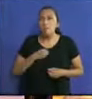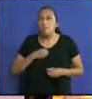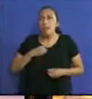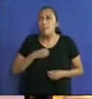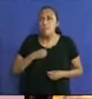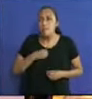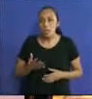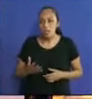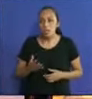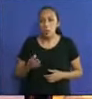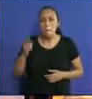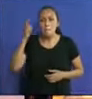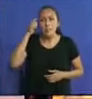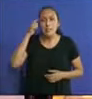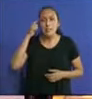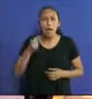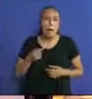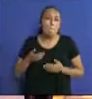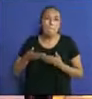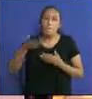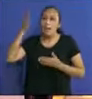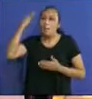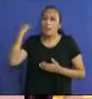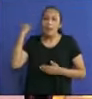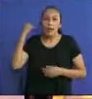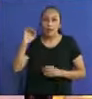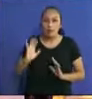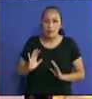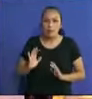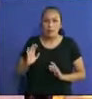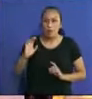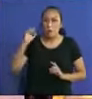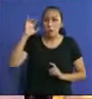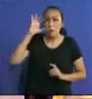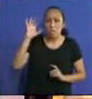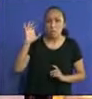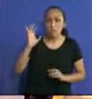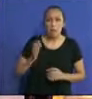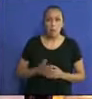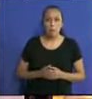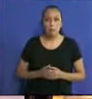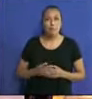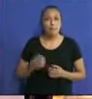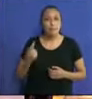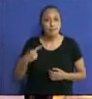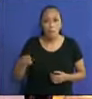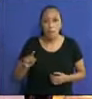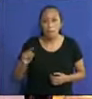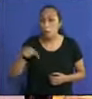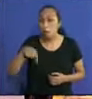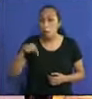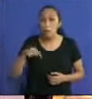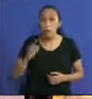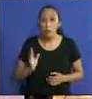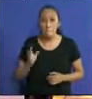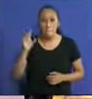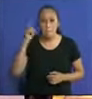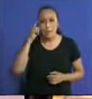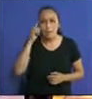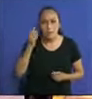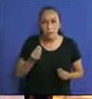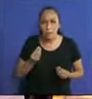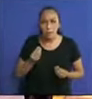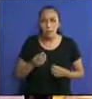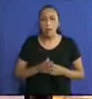así, tampoco nuestra celebración tendrá suficiente fuerza ni suficiente peso real